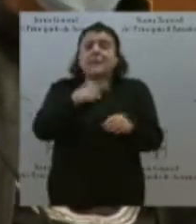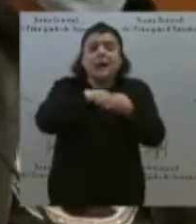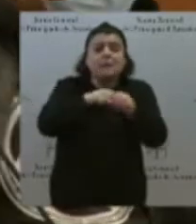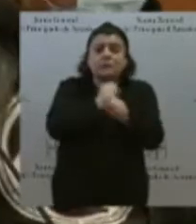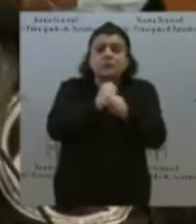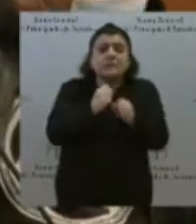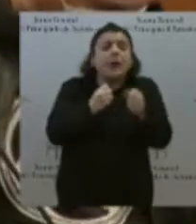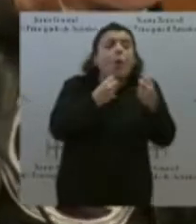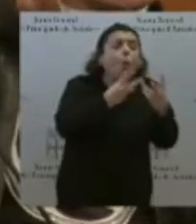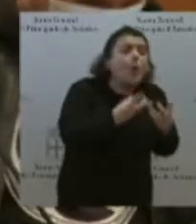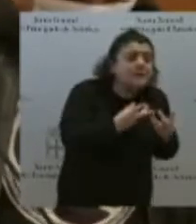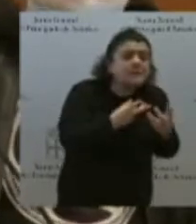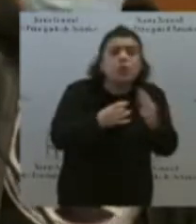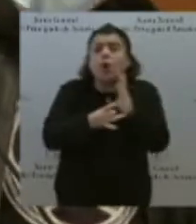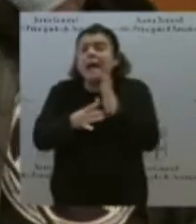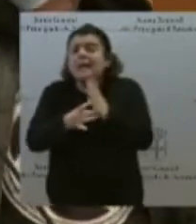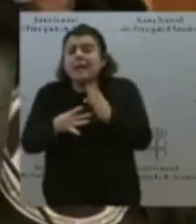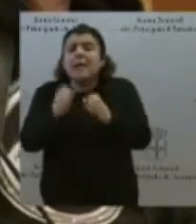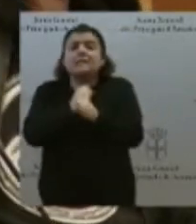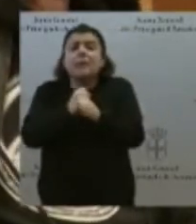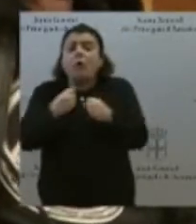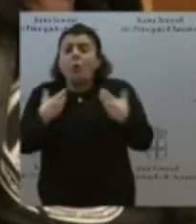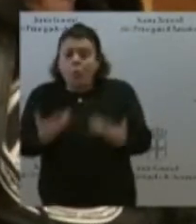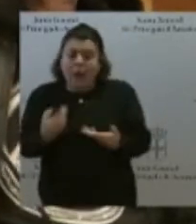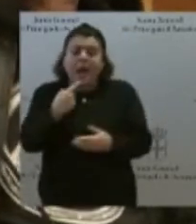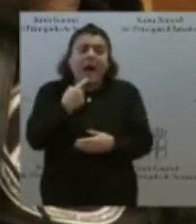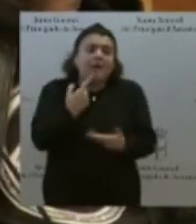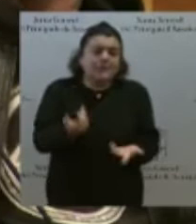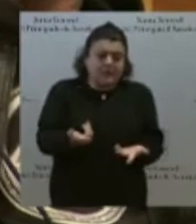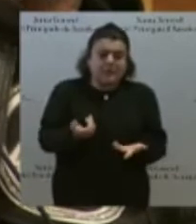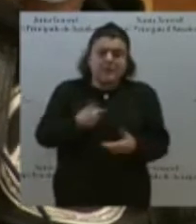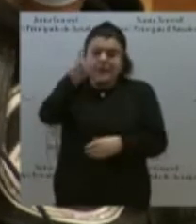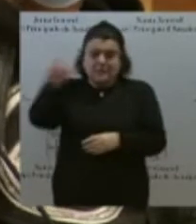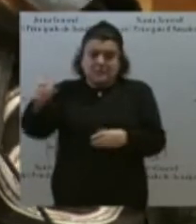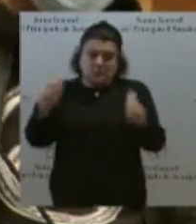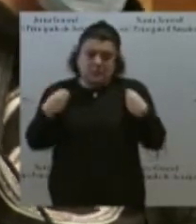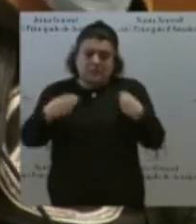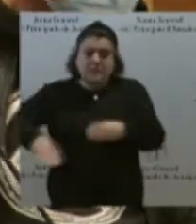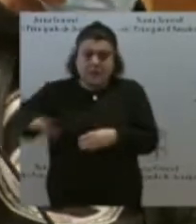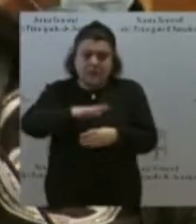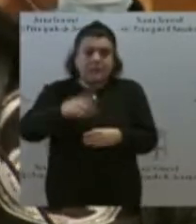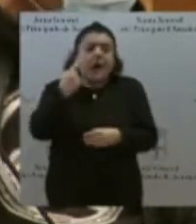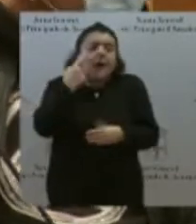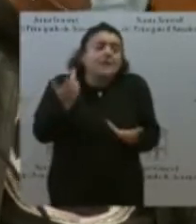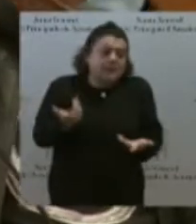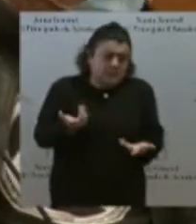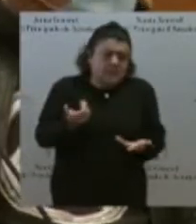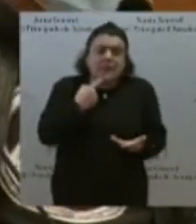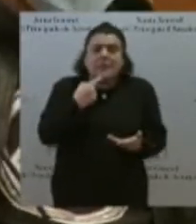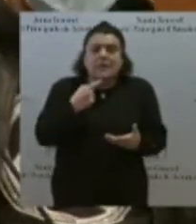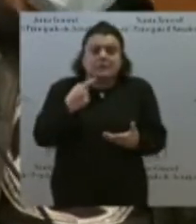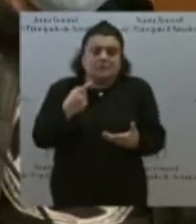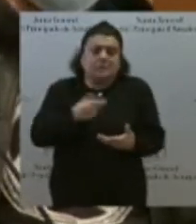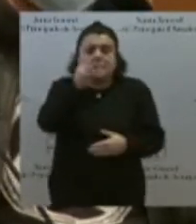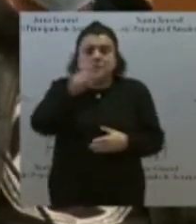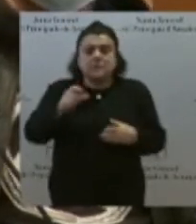dicen los vecinos y vecinas de la zona y a ver qué les decimos el resto de las personas del occidente. Tienen ustedes la posibilidad, yo